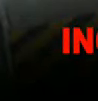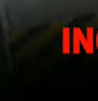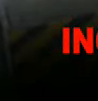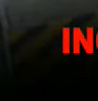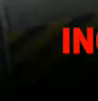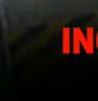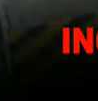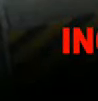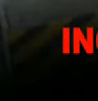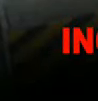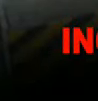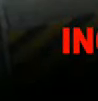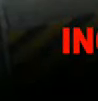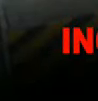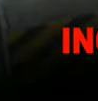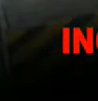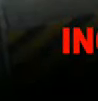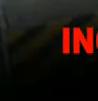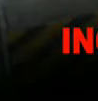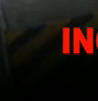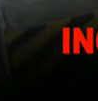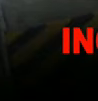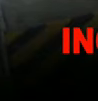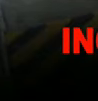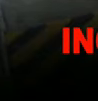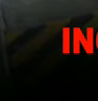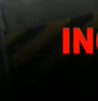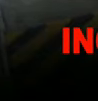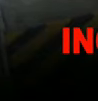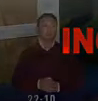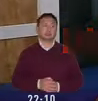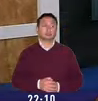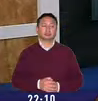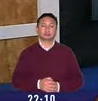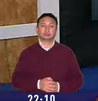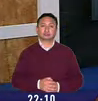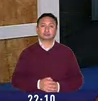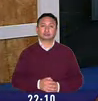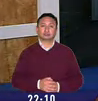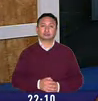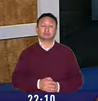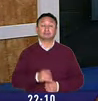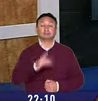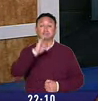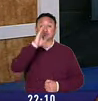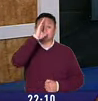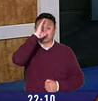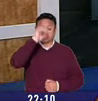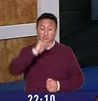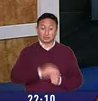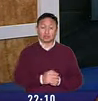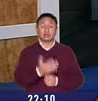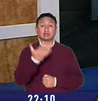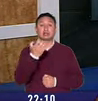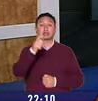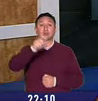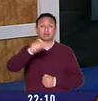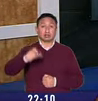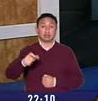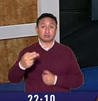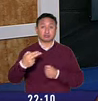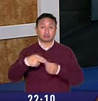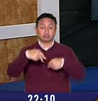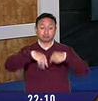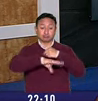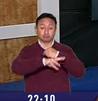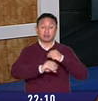Según la policía, 15 sujetos participaron en el